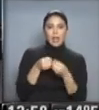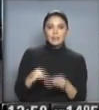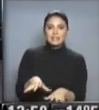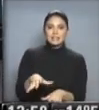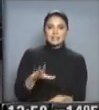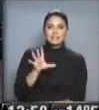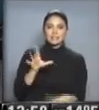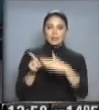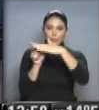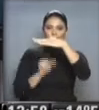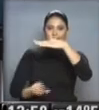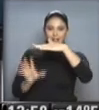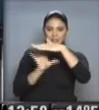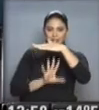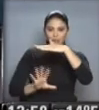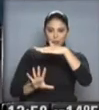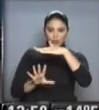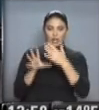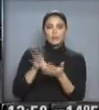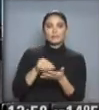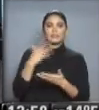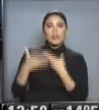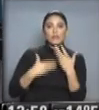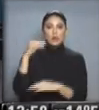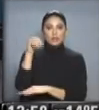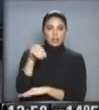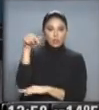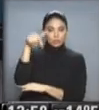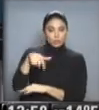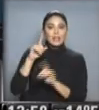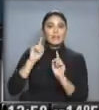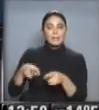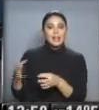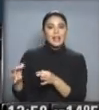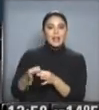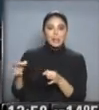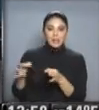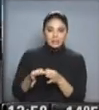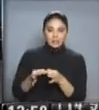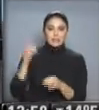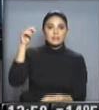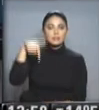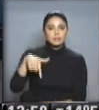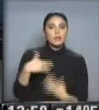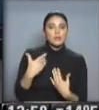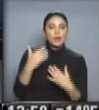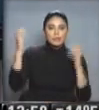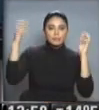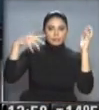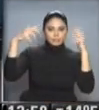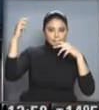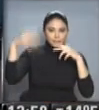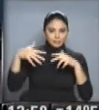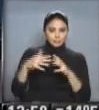la región patagónica, porque en Tierra del Fuego, sur de Santa Cruz, incluso en Islas Malvinas hay probabilidad de alguna